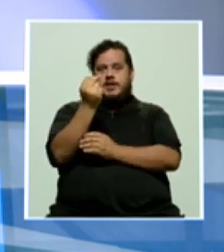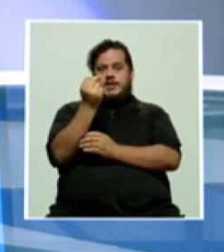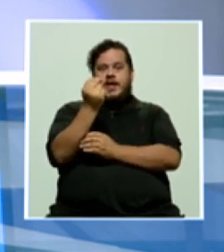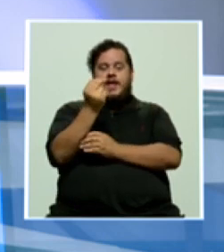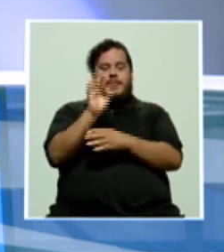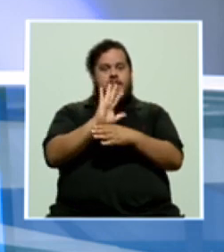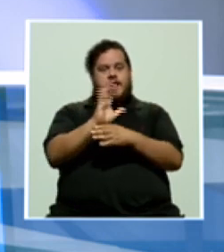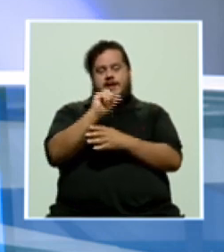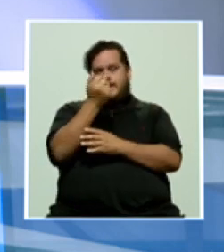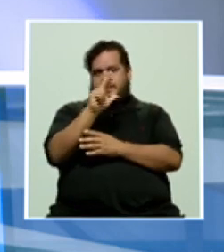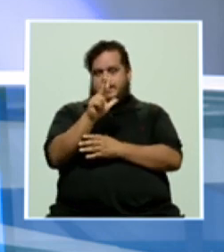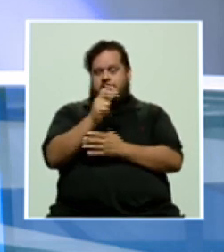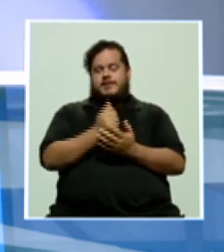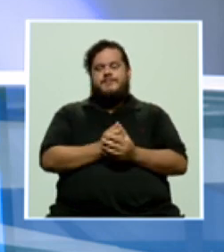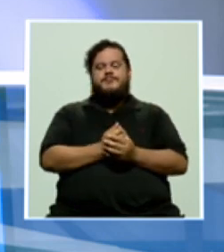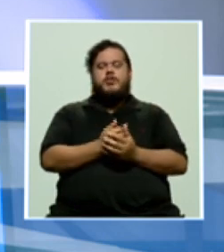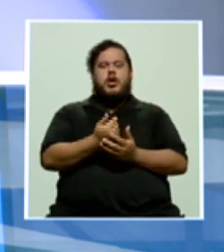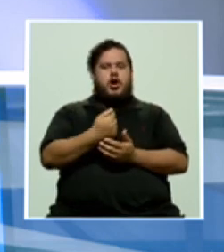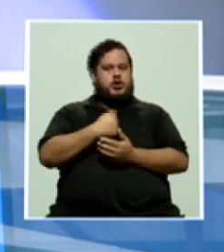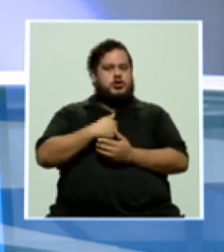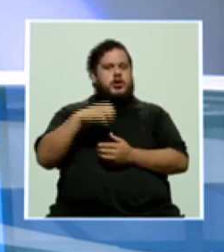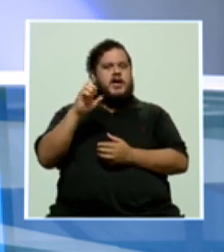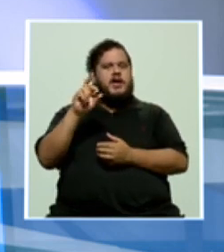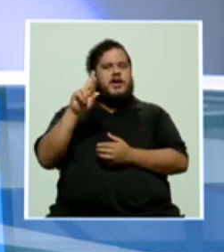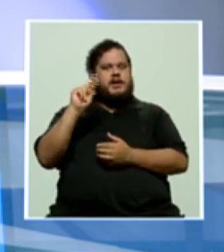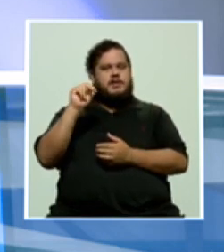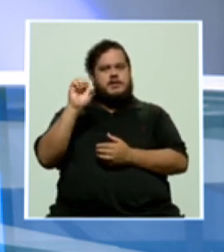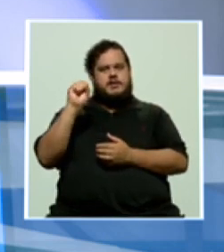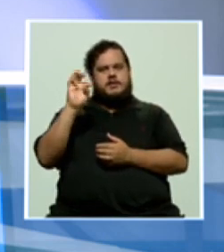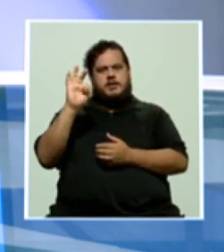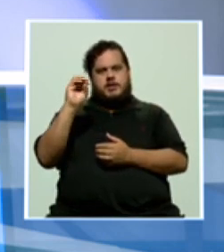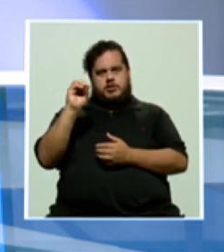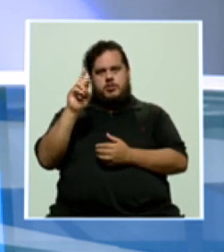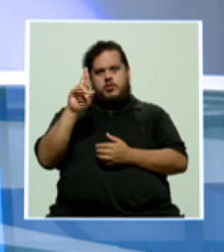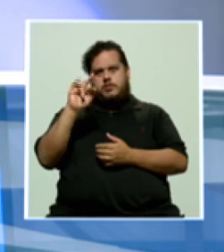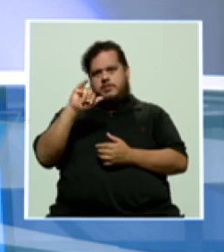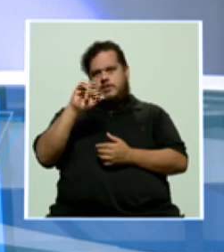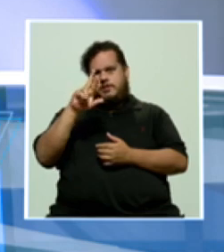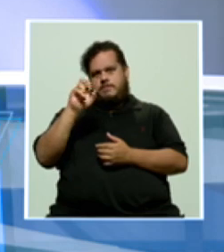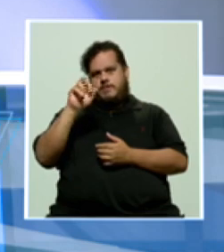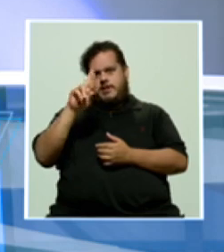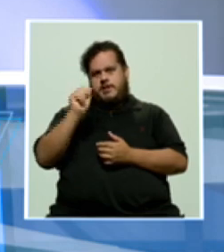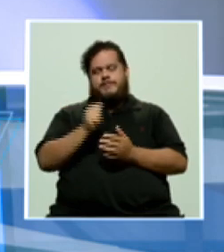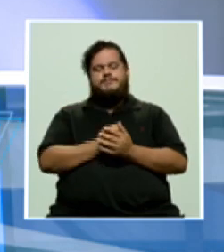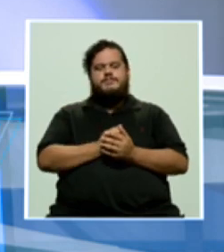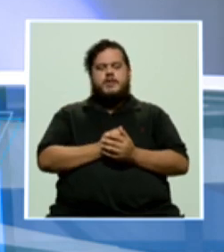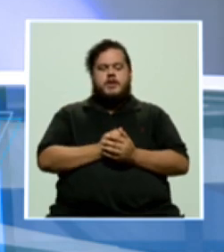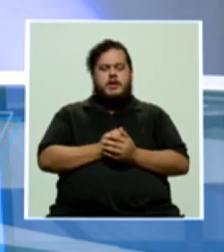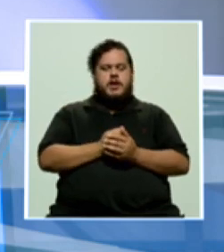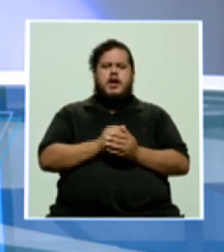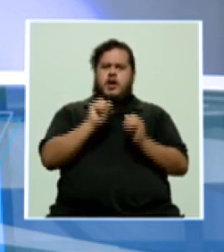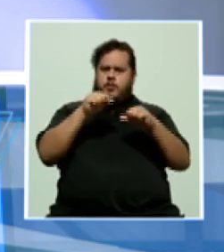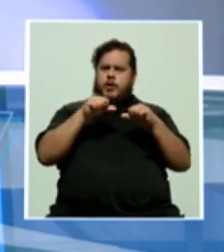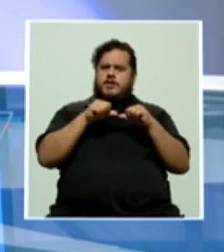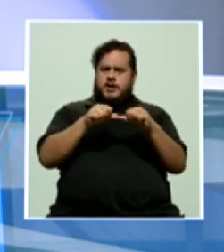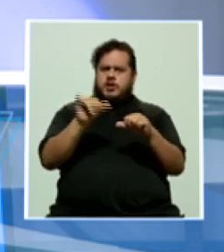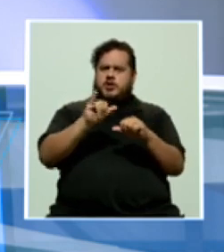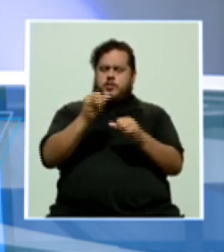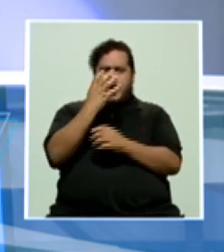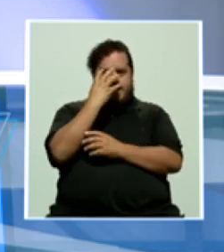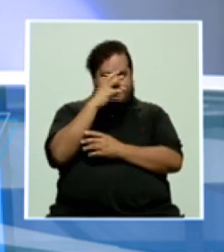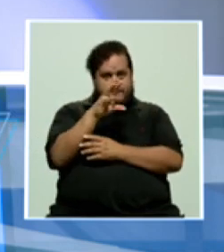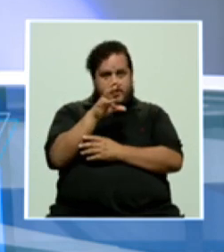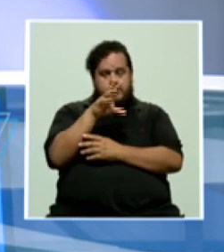Canal 13. Soy Ernesto Rivera. Pueden seguirnos también en nuestras redes